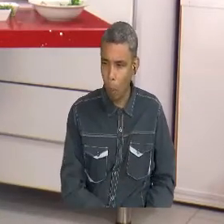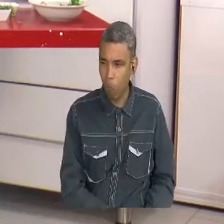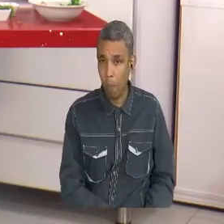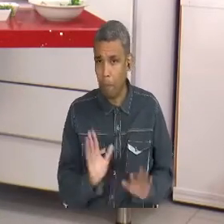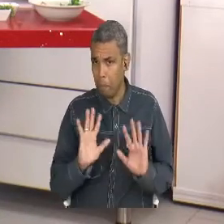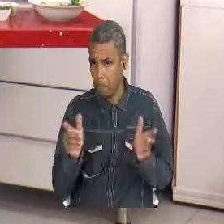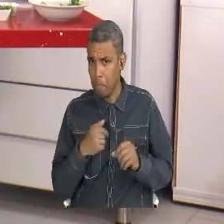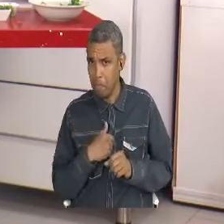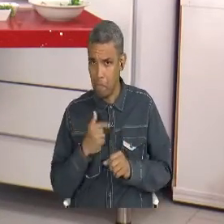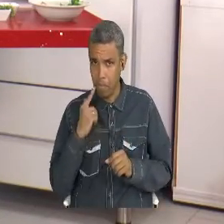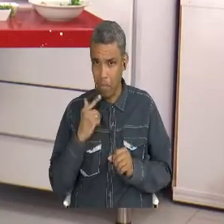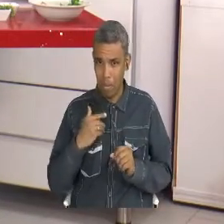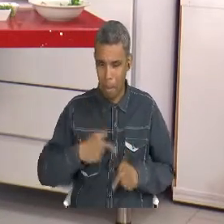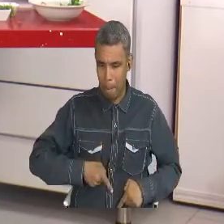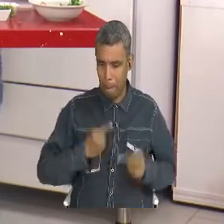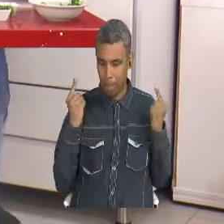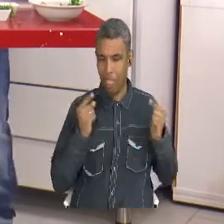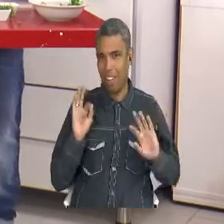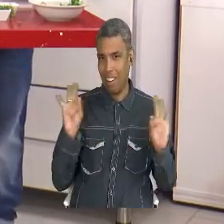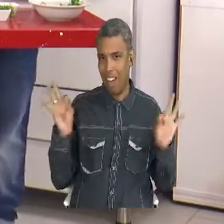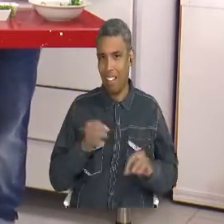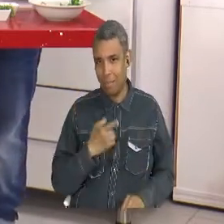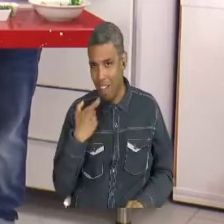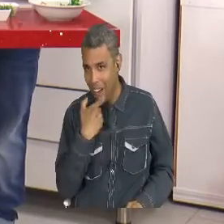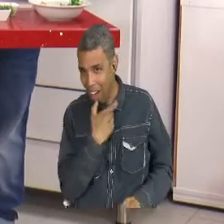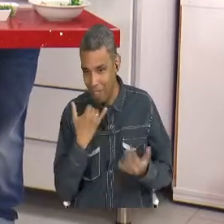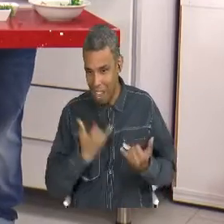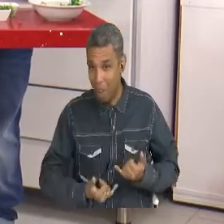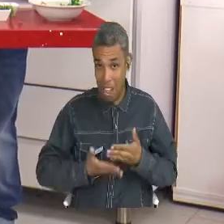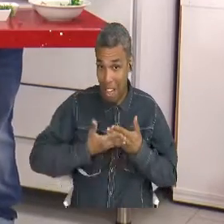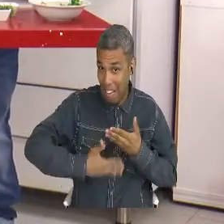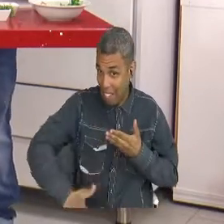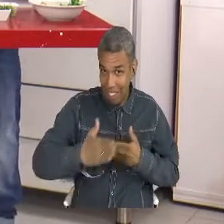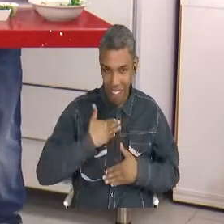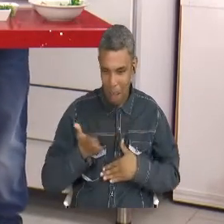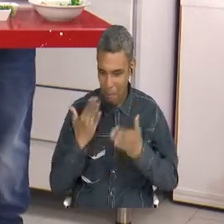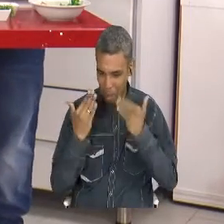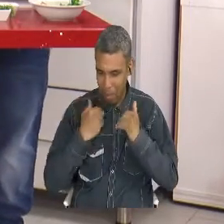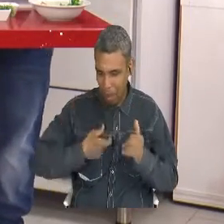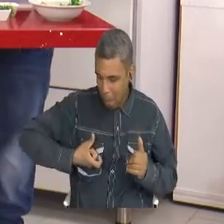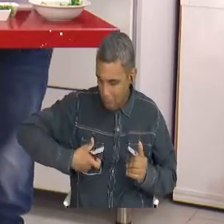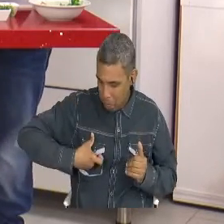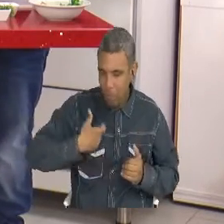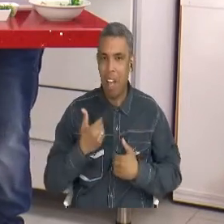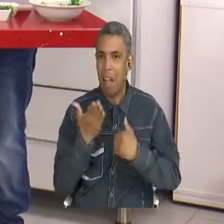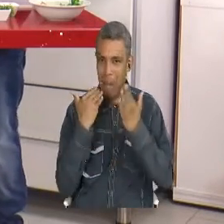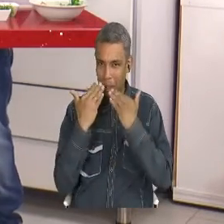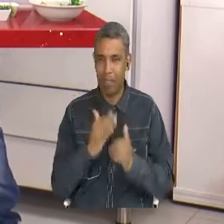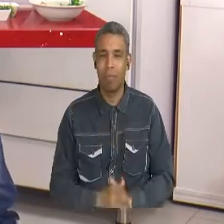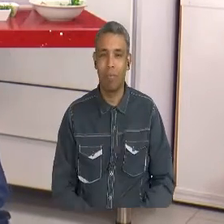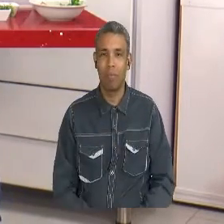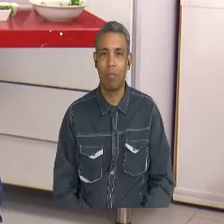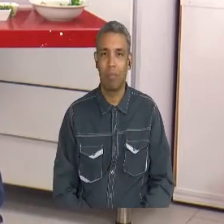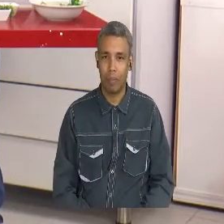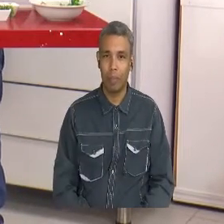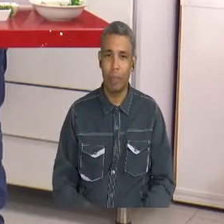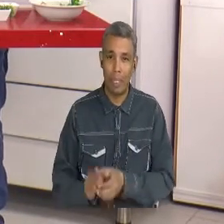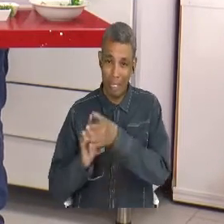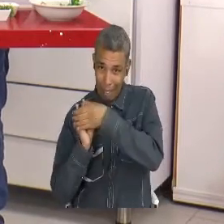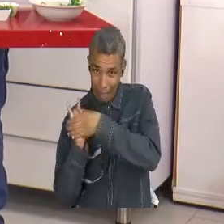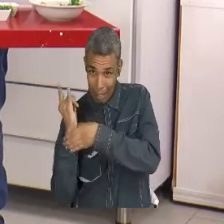venga. Bueno, acá ya adicionamos los camarones y el cilantro. Ajá. Esto es básicamente un